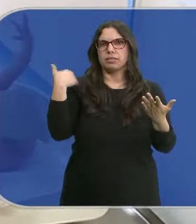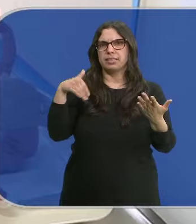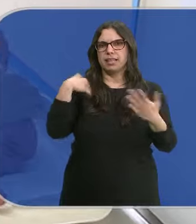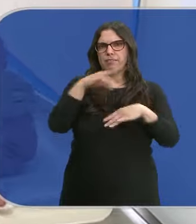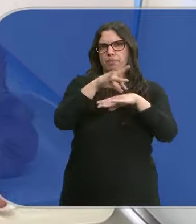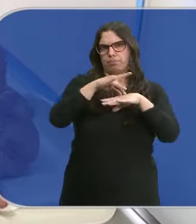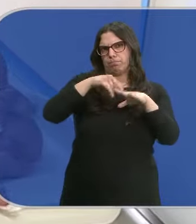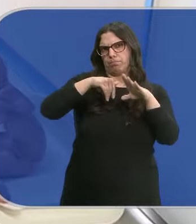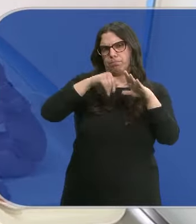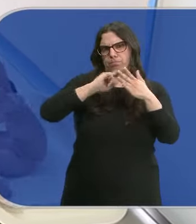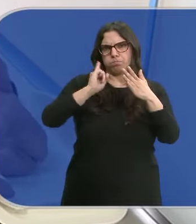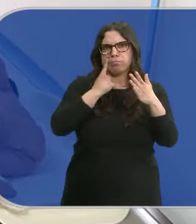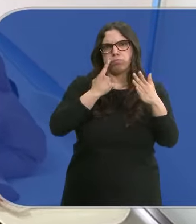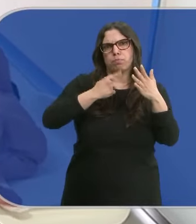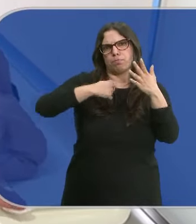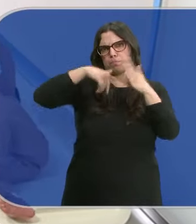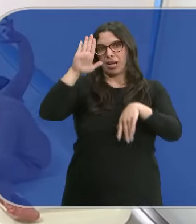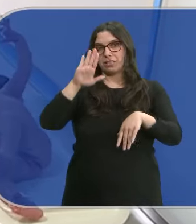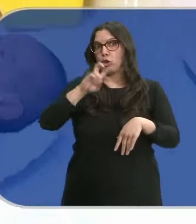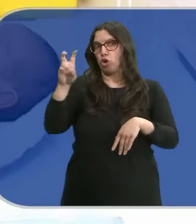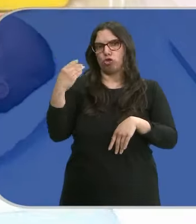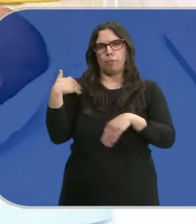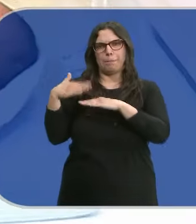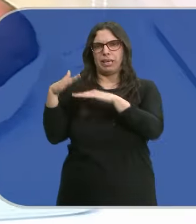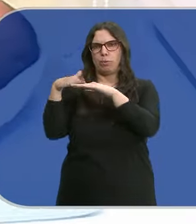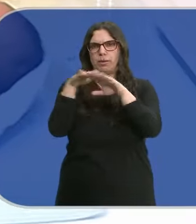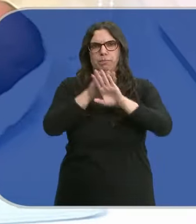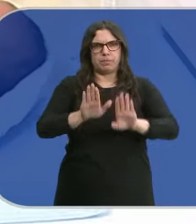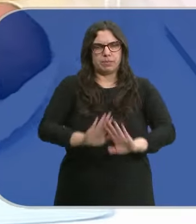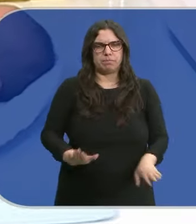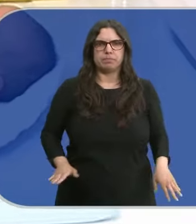creces esta cifra, pero otras todavía están en los mínimos.